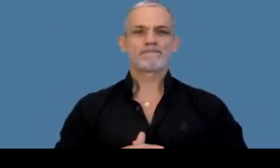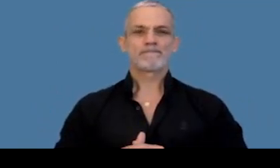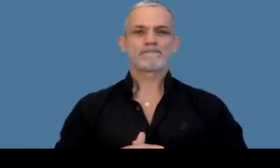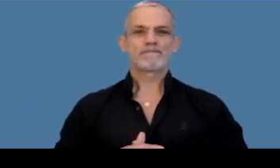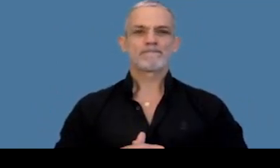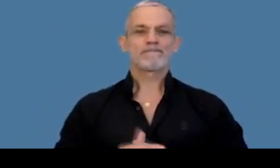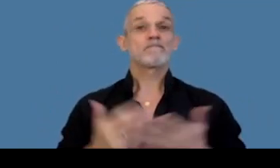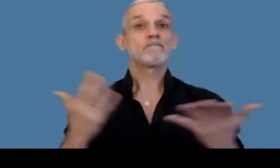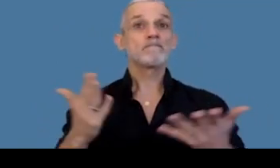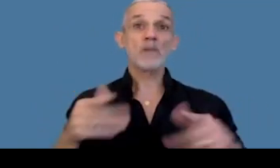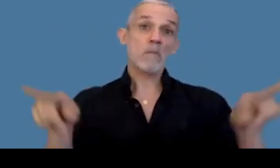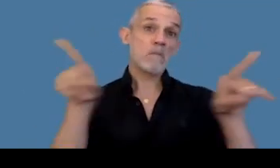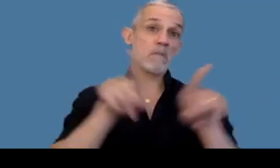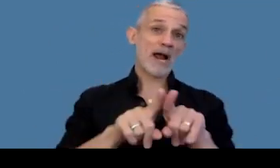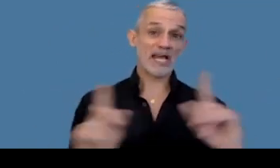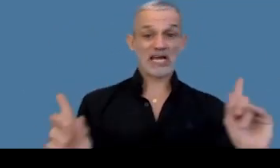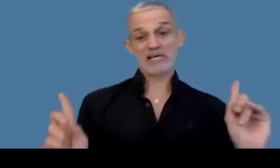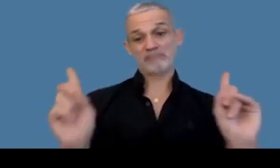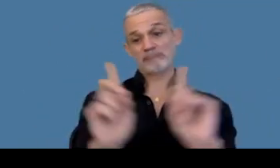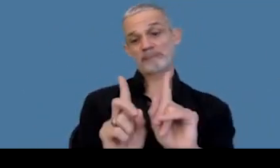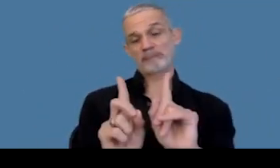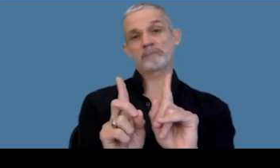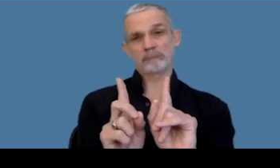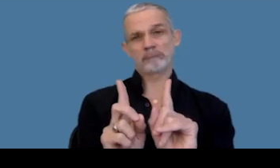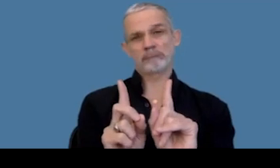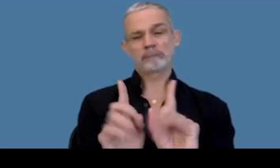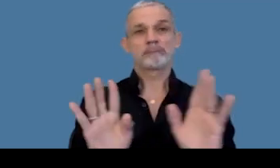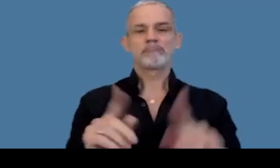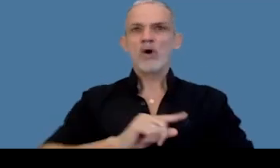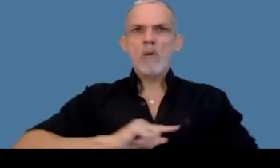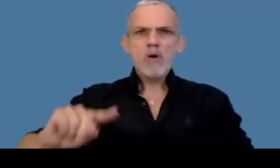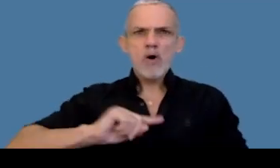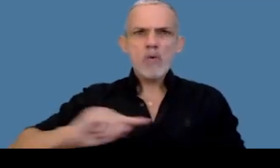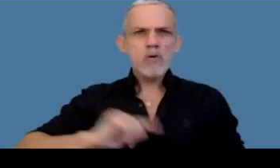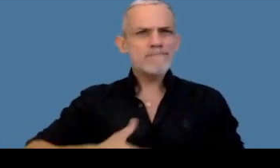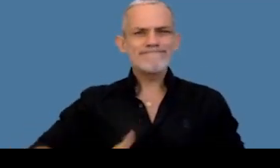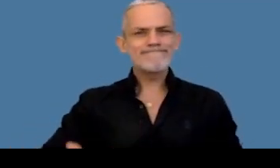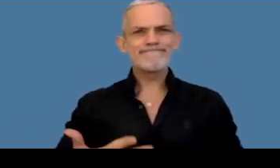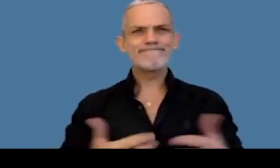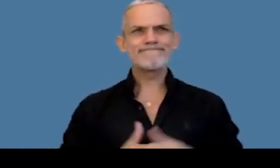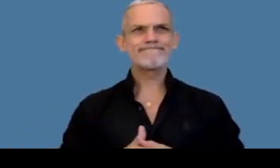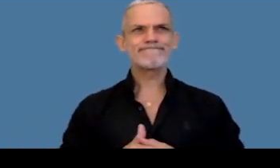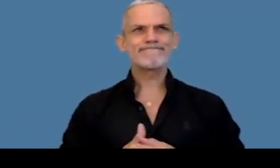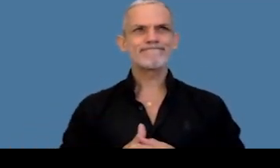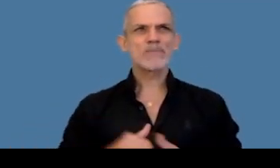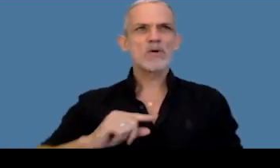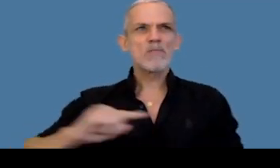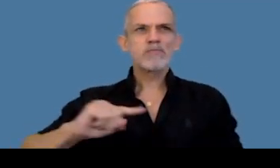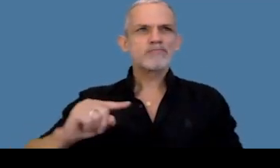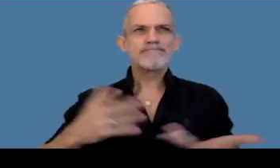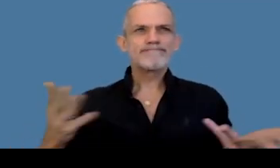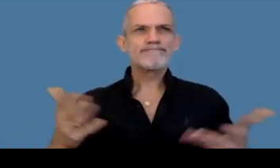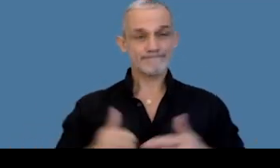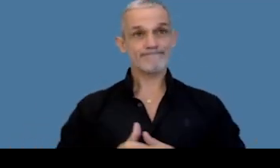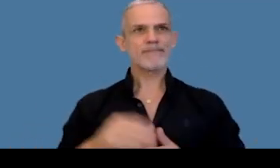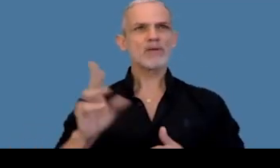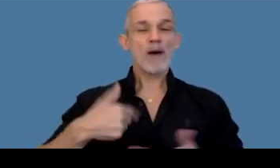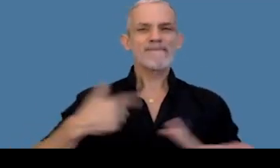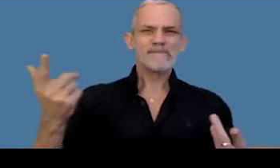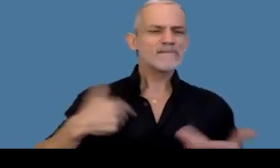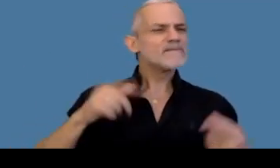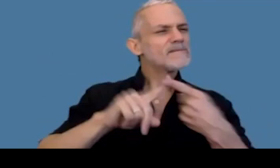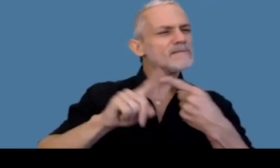Una pareja no podía concebir y celebró con una mujer